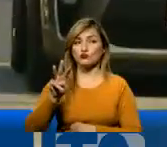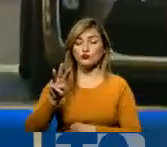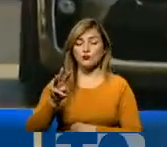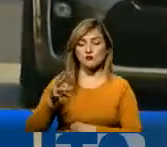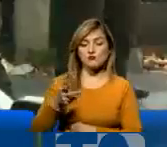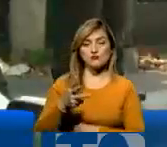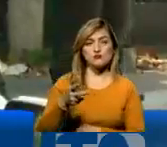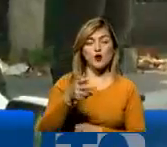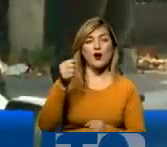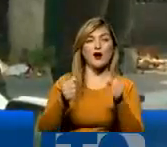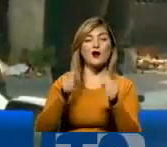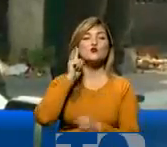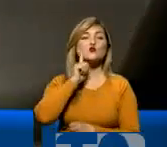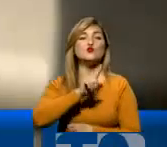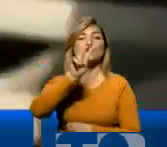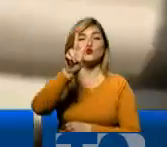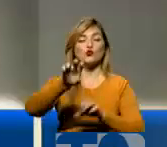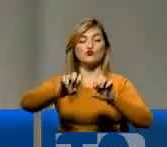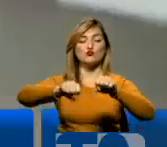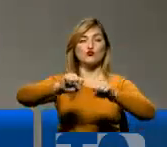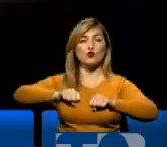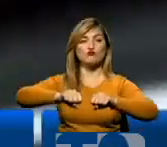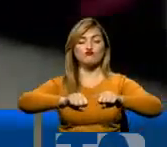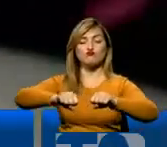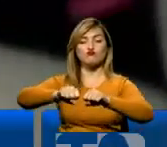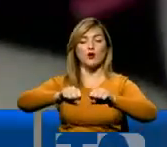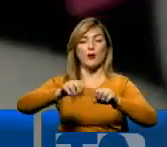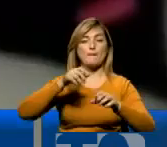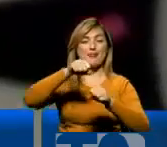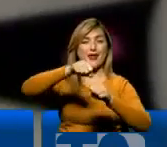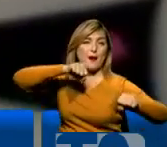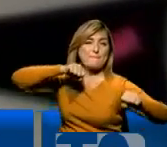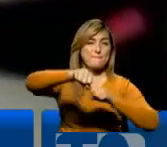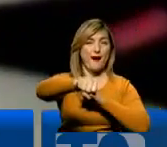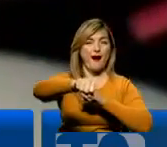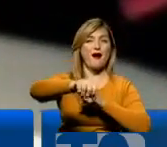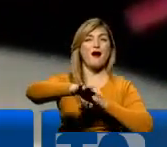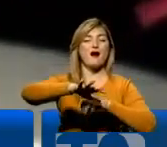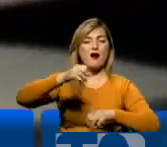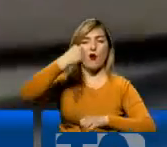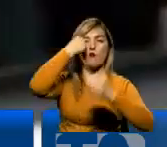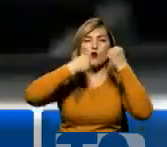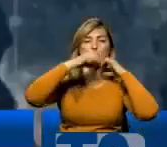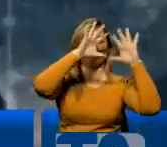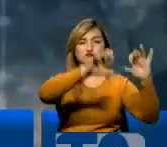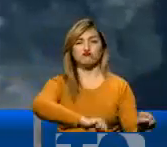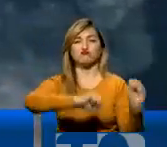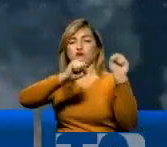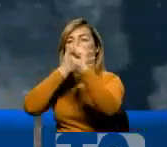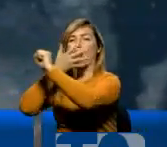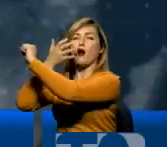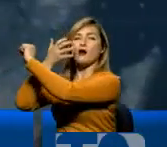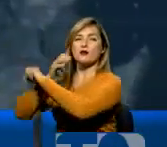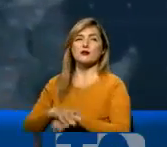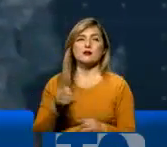interceptado por un auto negro y 2 motocicletas. Los delincuentes rompieron la ventana del lado del conductor, lo golpearon y se lo llevaron. El